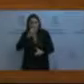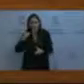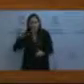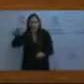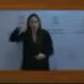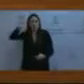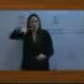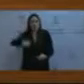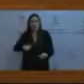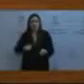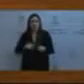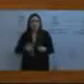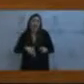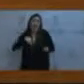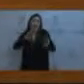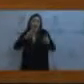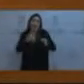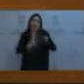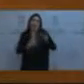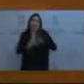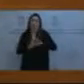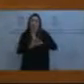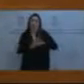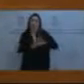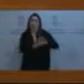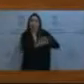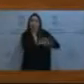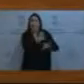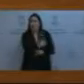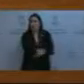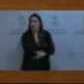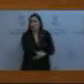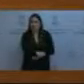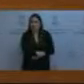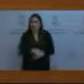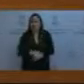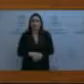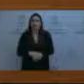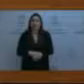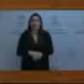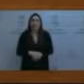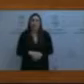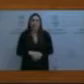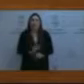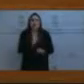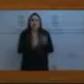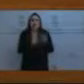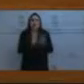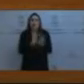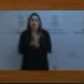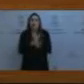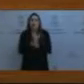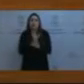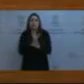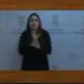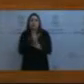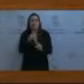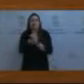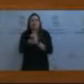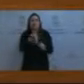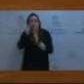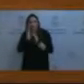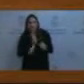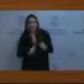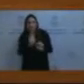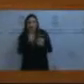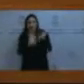con carácter general los temas de justicia. Oiga, el baremo de los turnos de oficio se eternizan. Los baremos de retribuciones son los más bajos